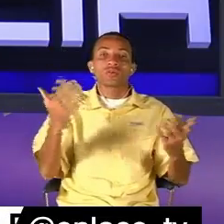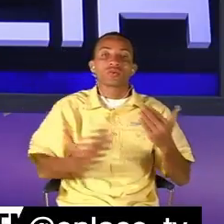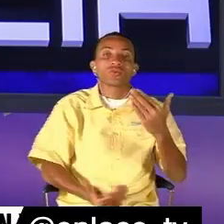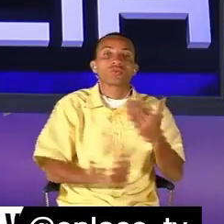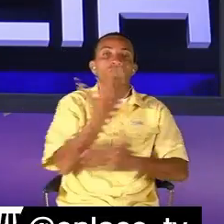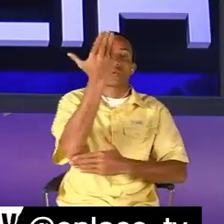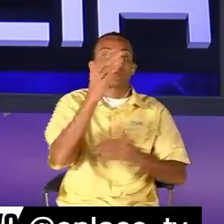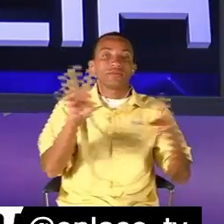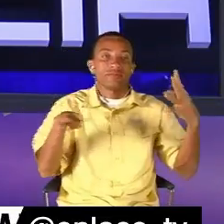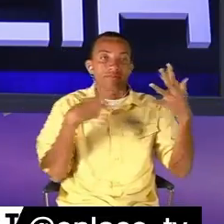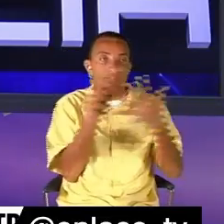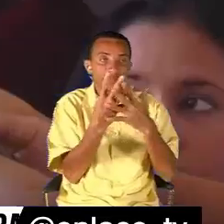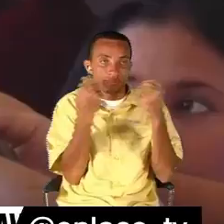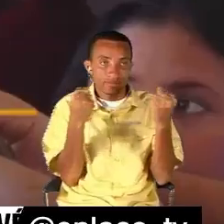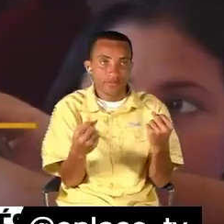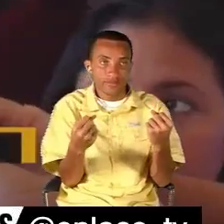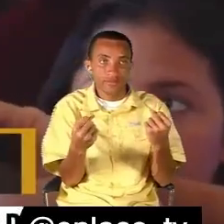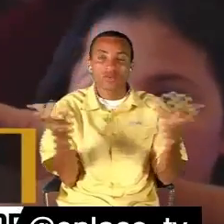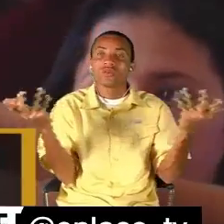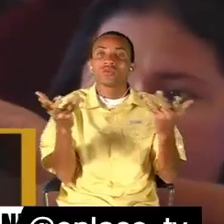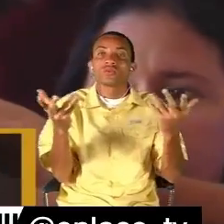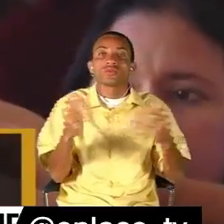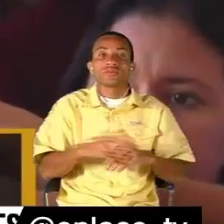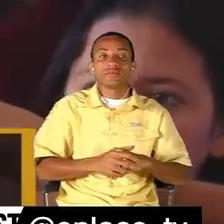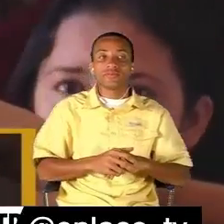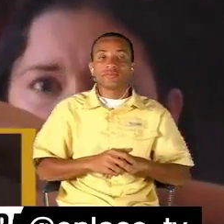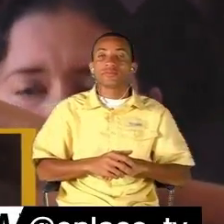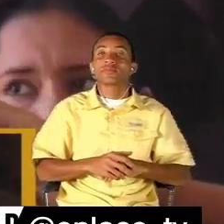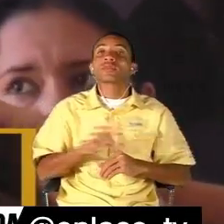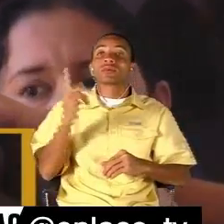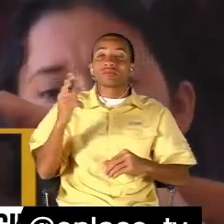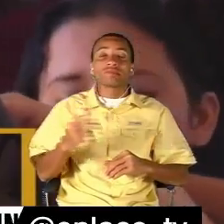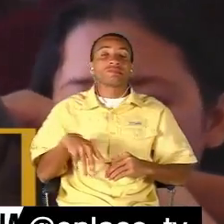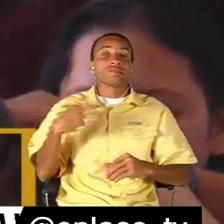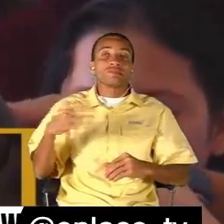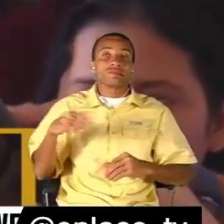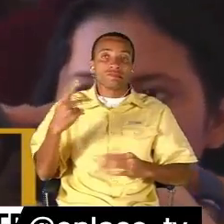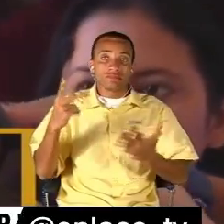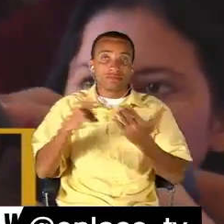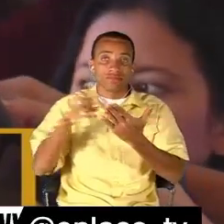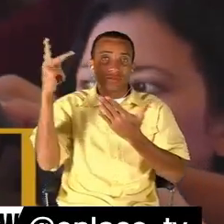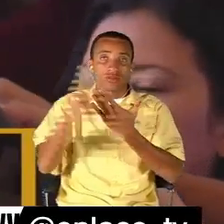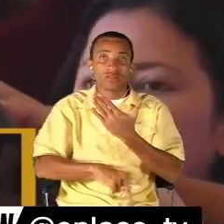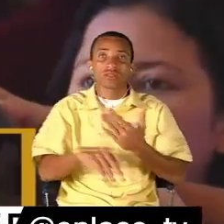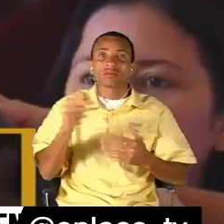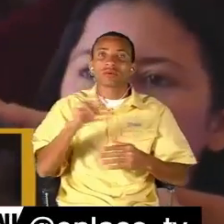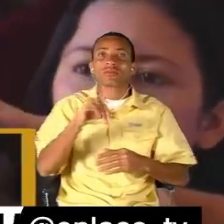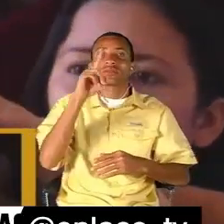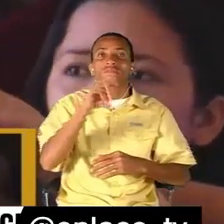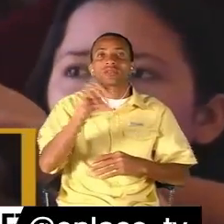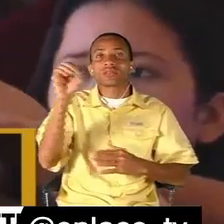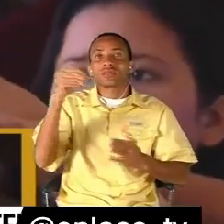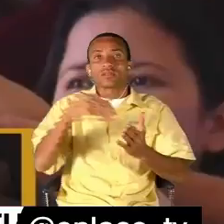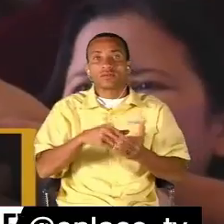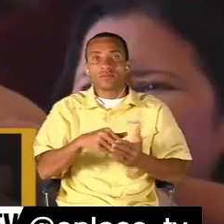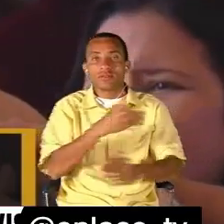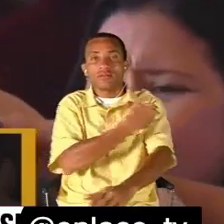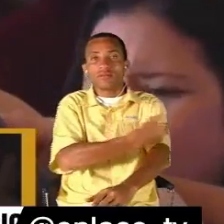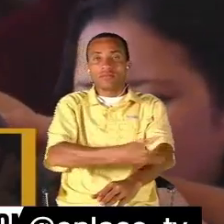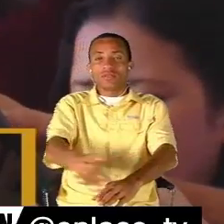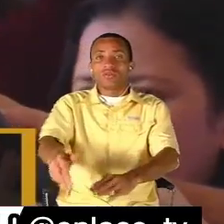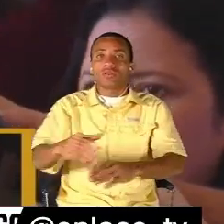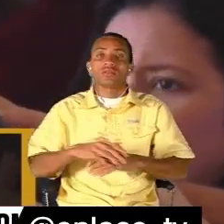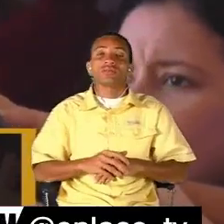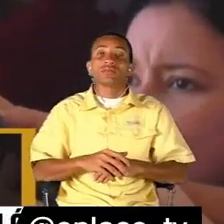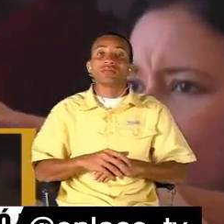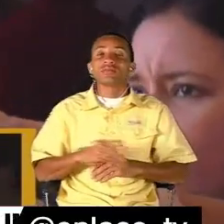cárcel. Ellos lo tienen, eso vale una obra grandísima, una obra de más de 60 mil millones de pesos. Eso